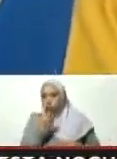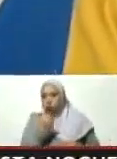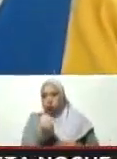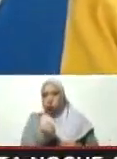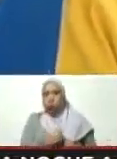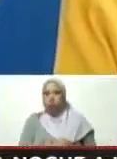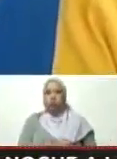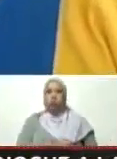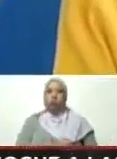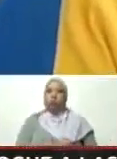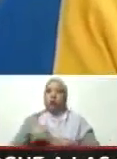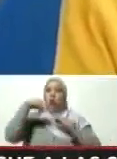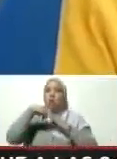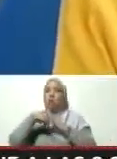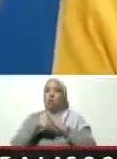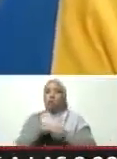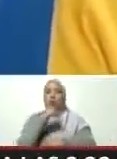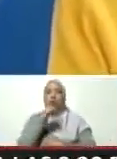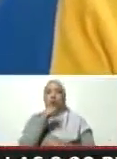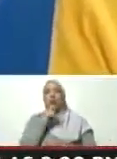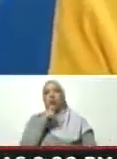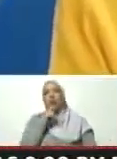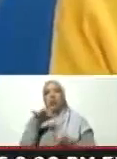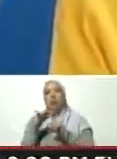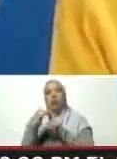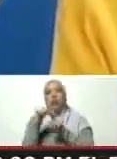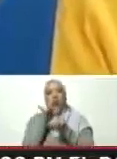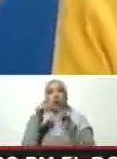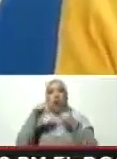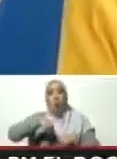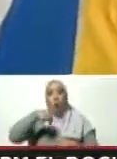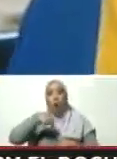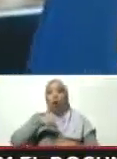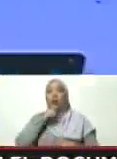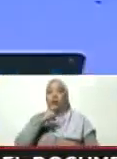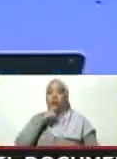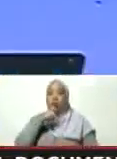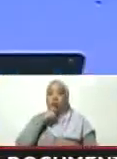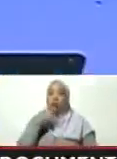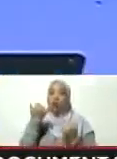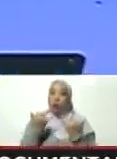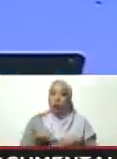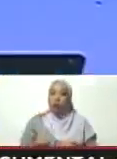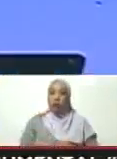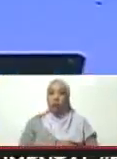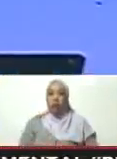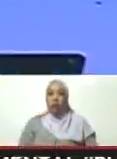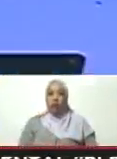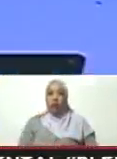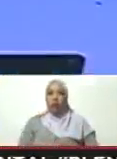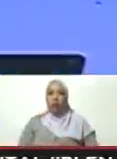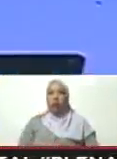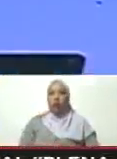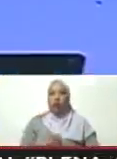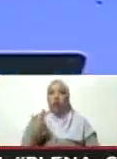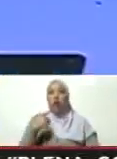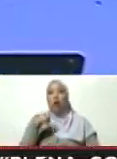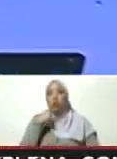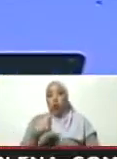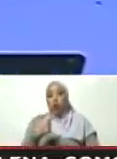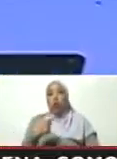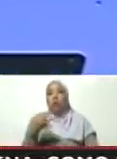de una profundidad que ahora, aún hoy, me llega. Leyendo sus páginas, porque lo leí